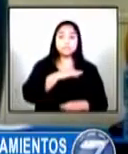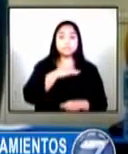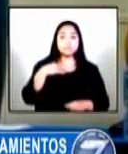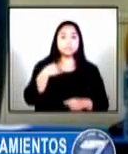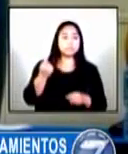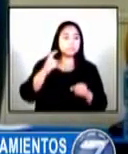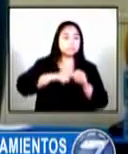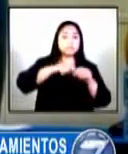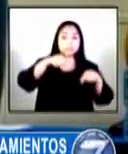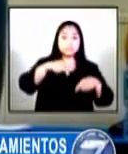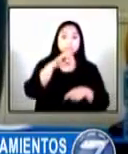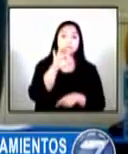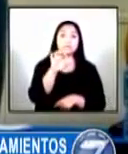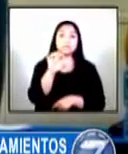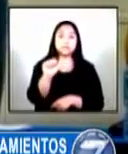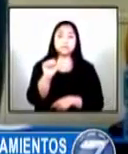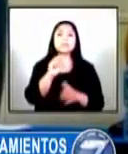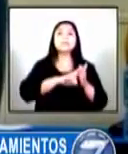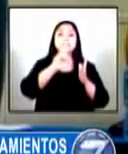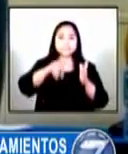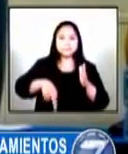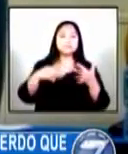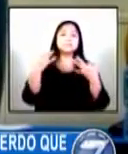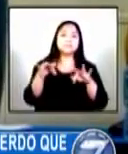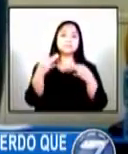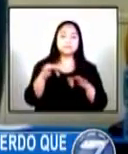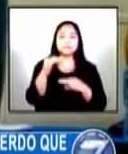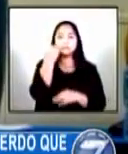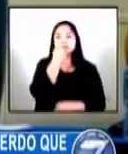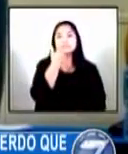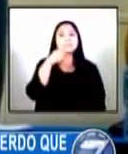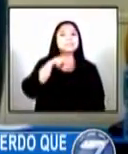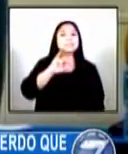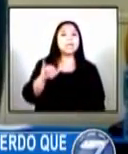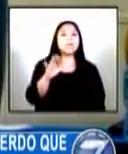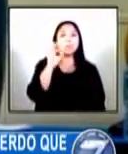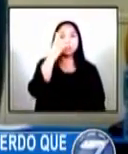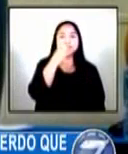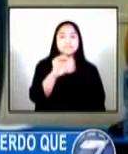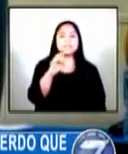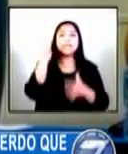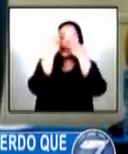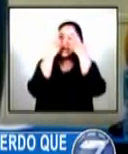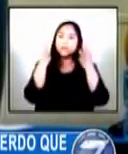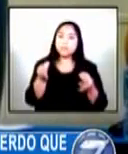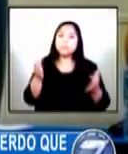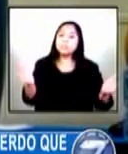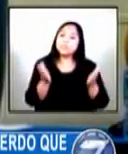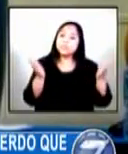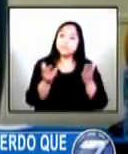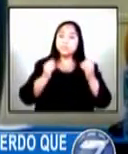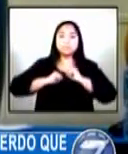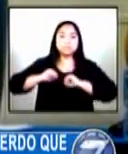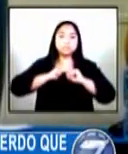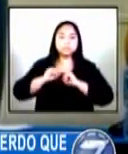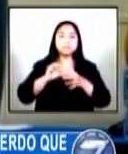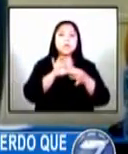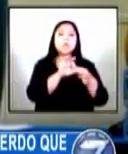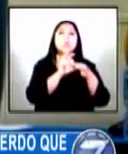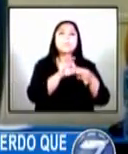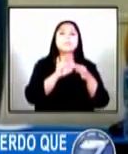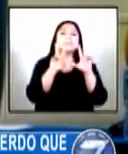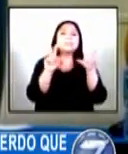organización ratifiquemos el Tratado de San José, el acuerdo que promueve las medidas de cooperación en materia de